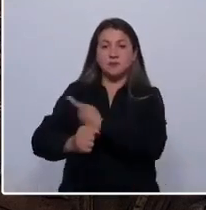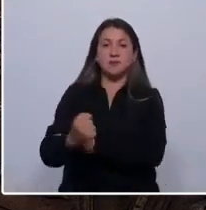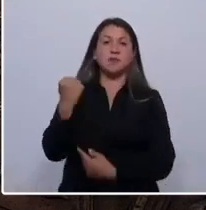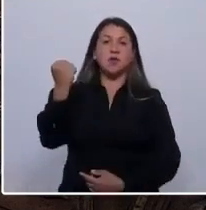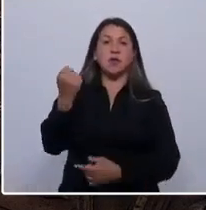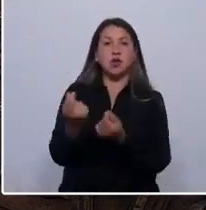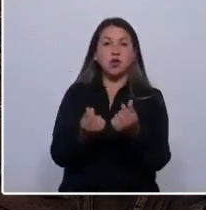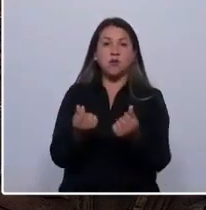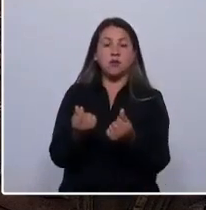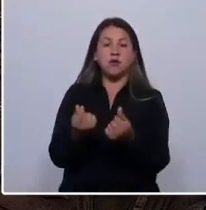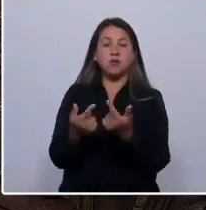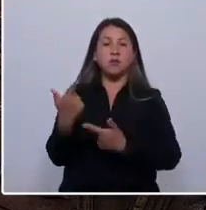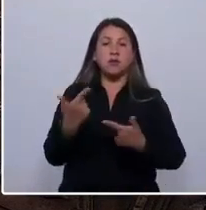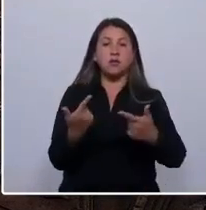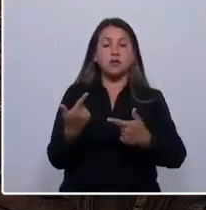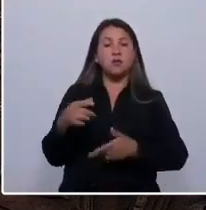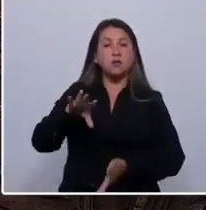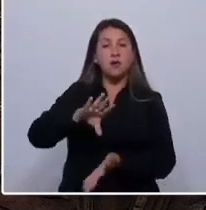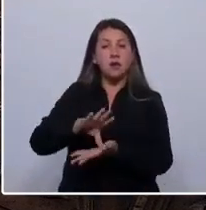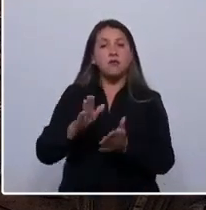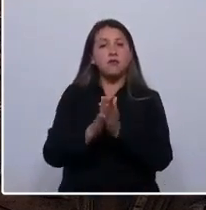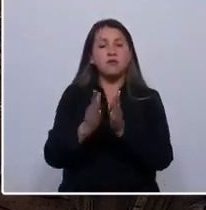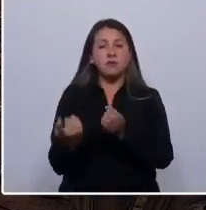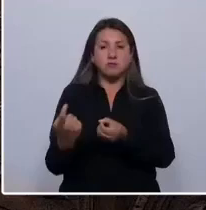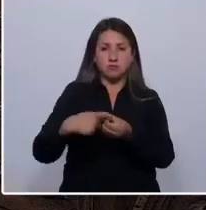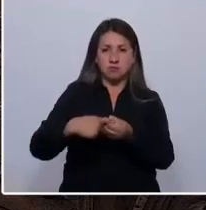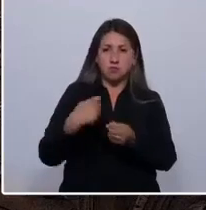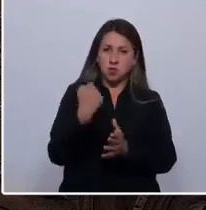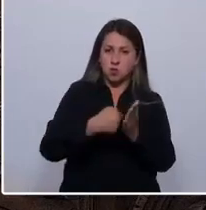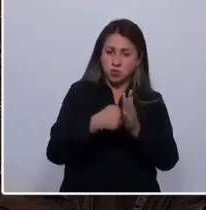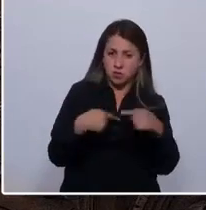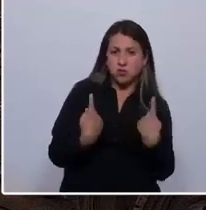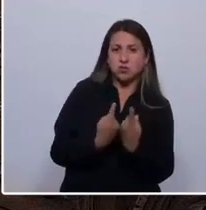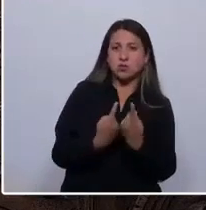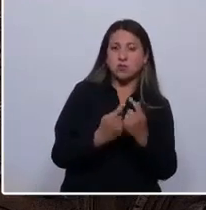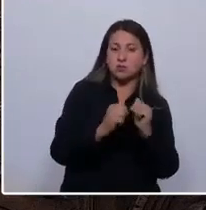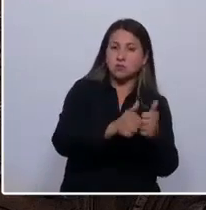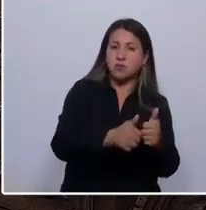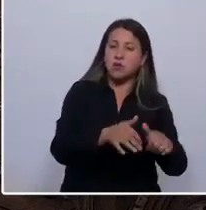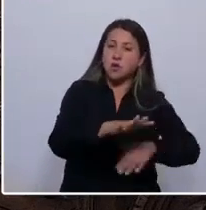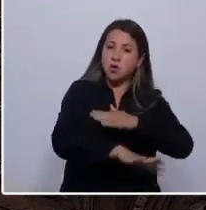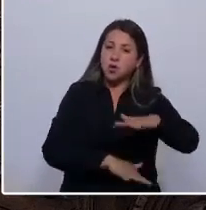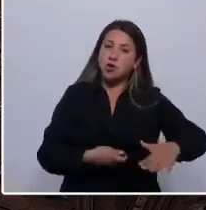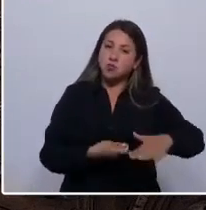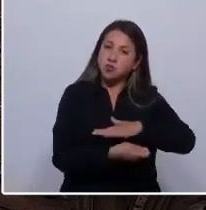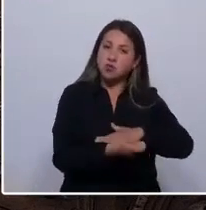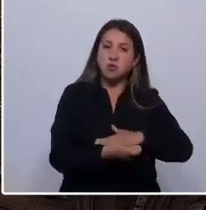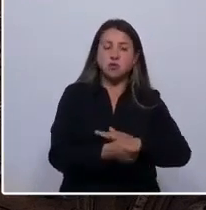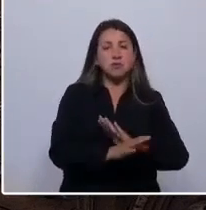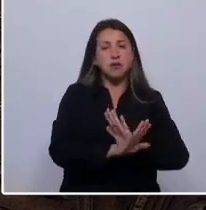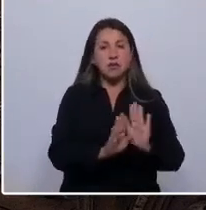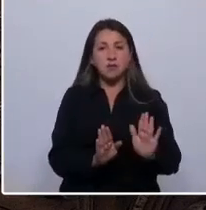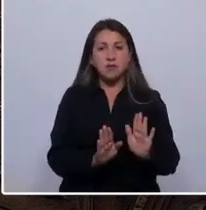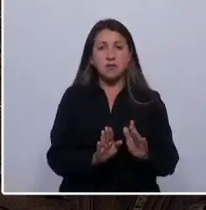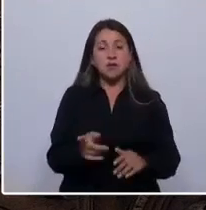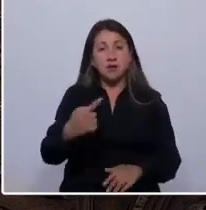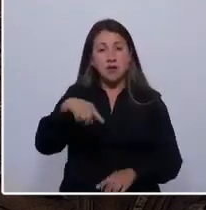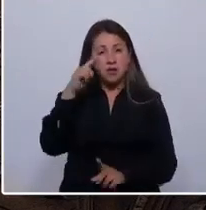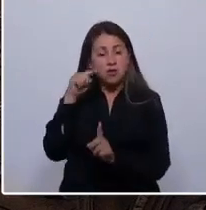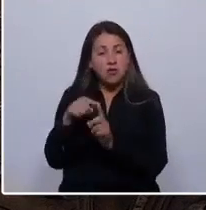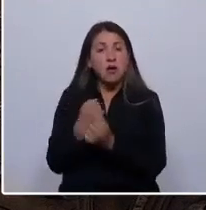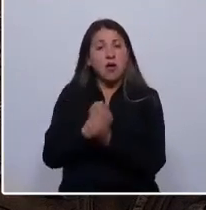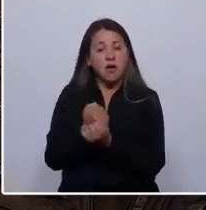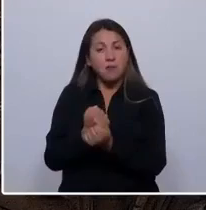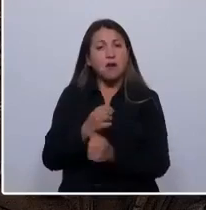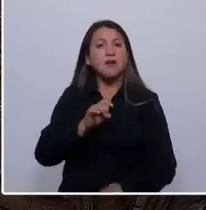este país, a unirse a nuestra lucha, combatiendo los actos de corrupción y colusión. Si tanto aman a nuestro